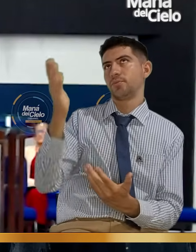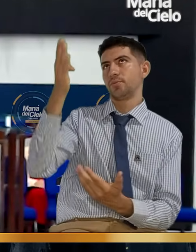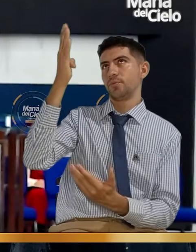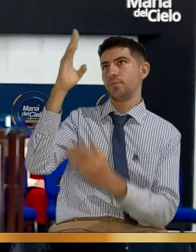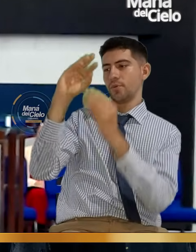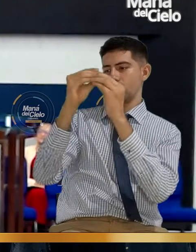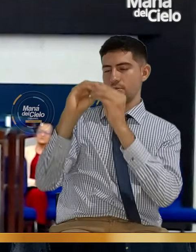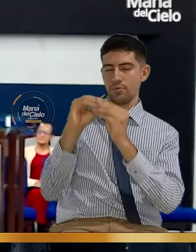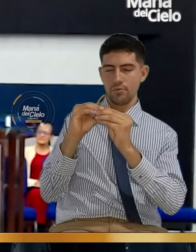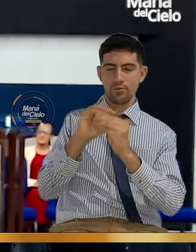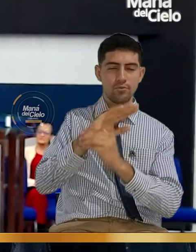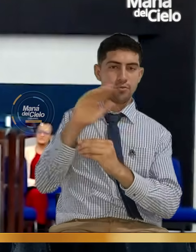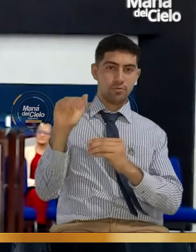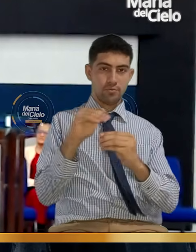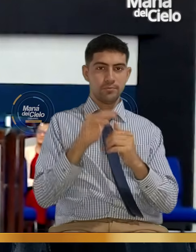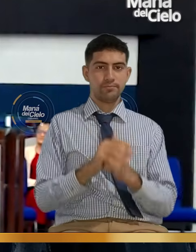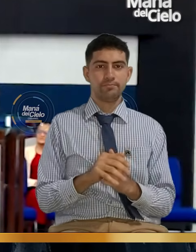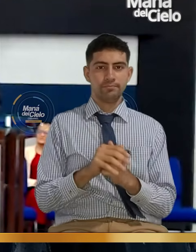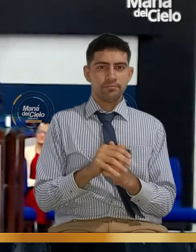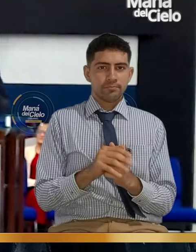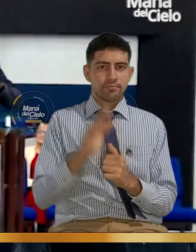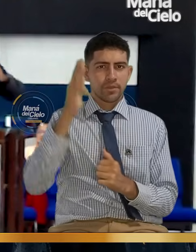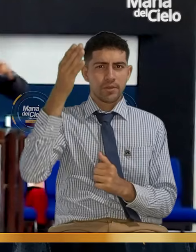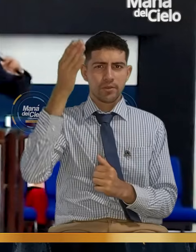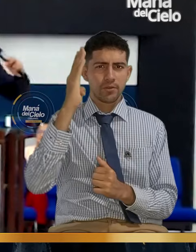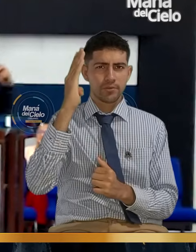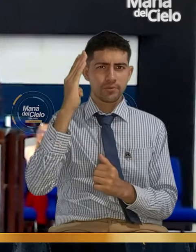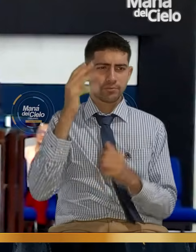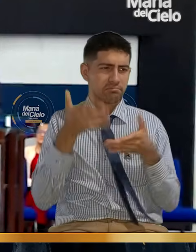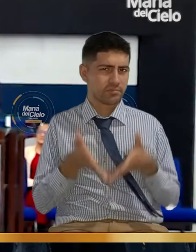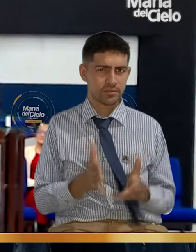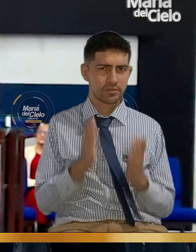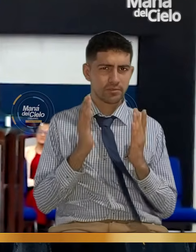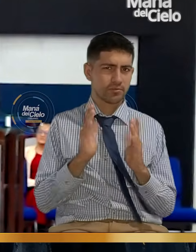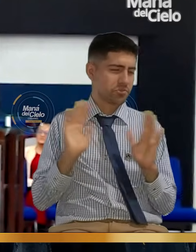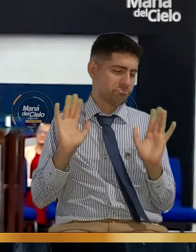mismo. Amén. Él nadie lo creó.